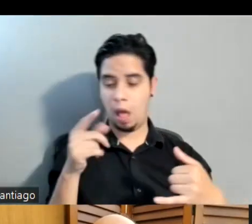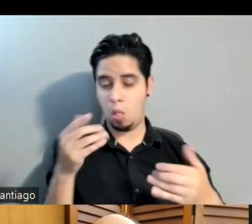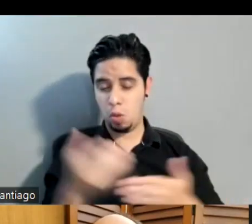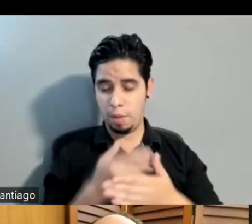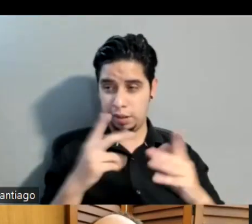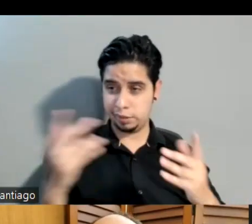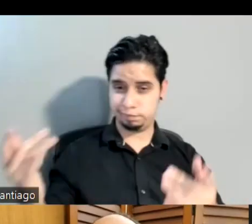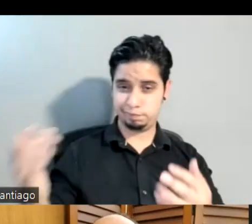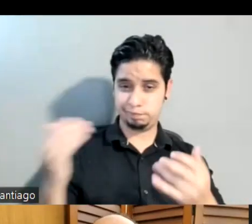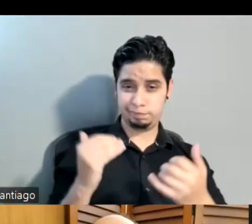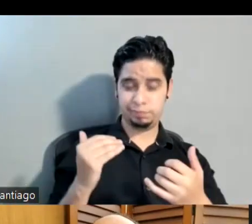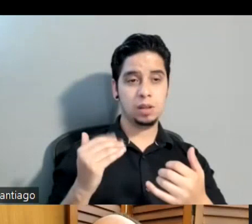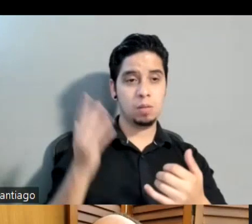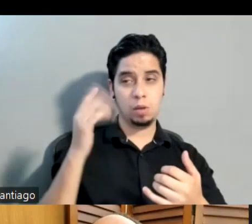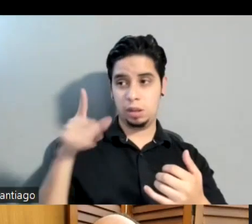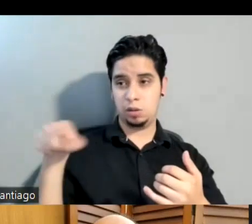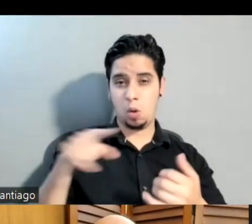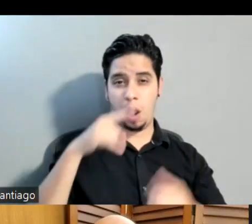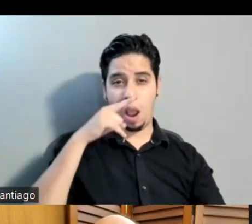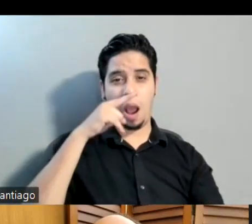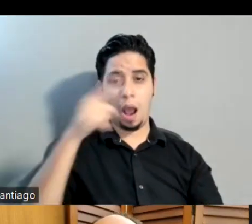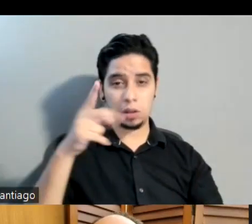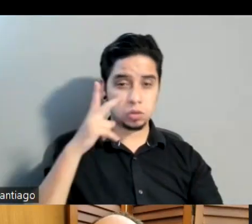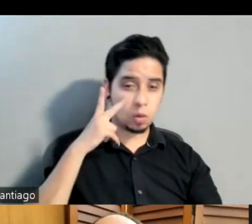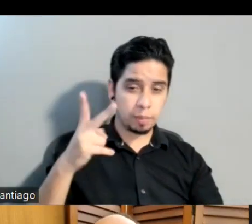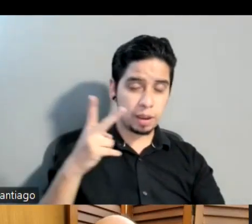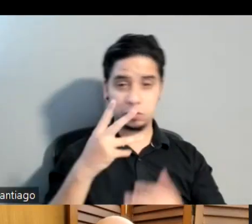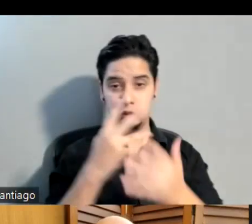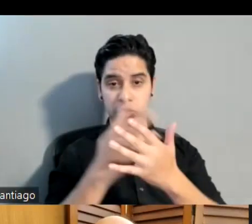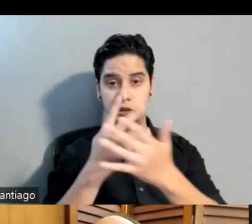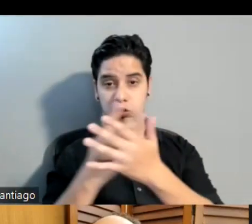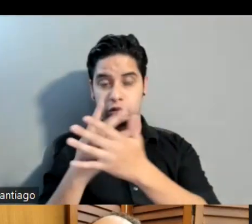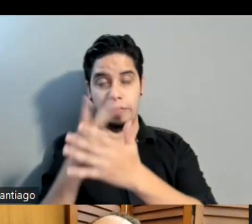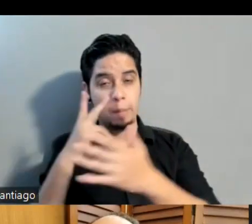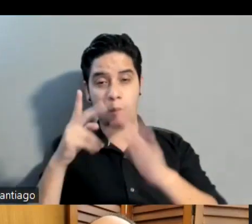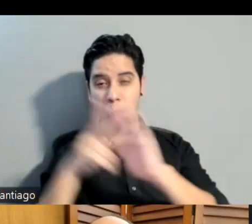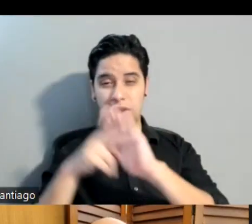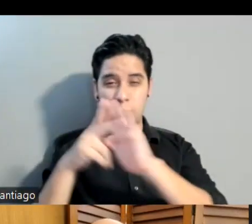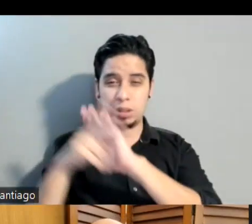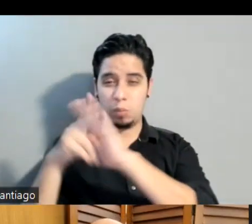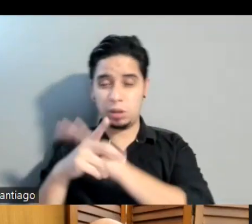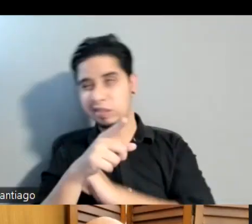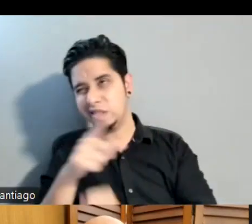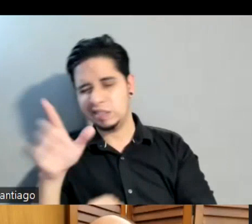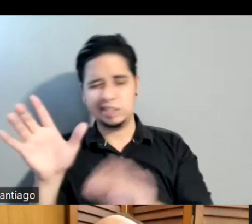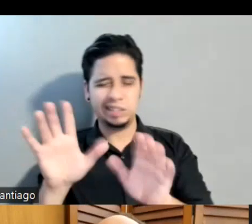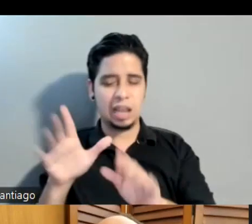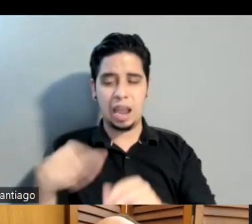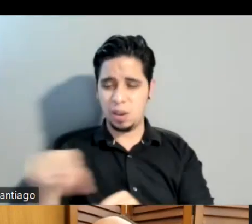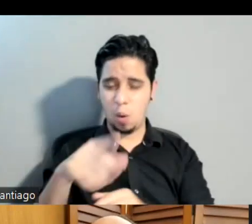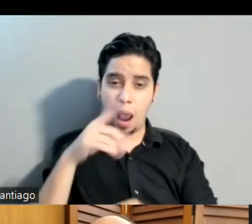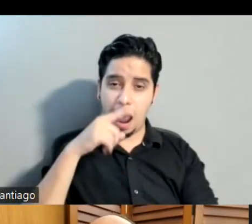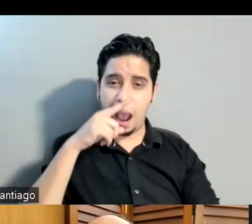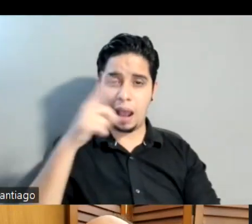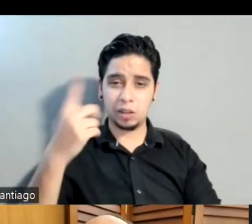que también está harto de estar viendo noticias. Pones las noticias y tú lo que ves todo es muerte y murieron tanto.